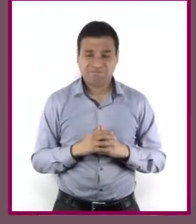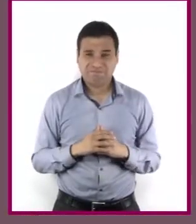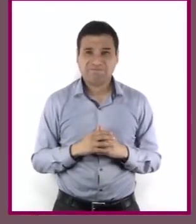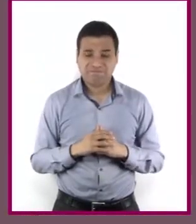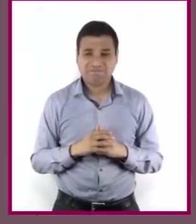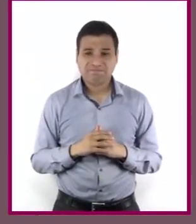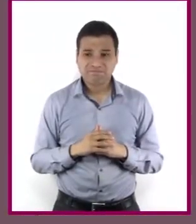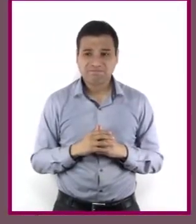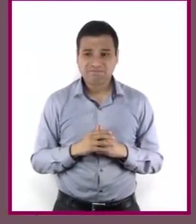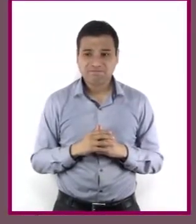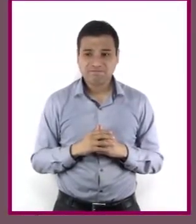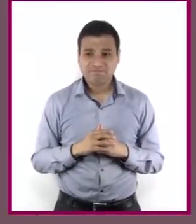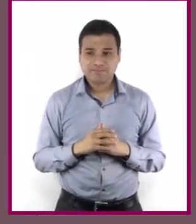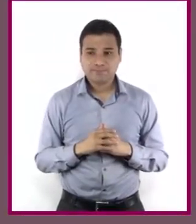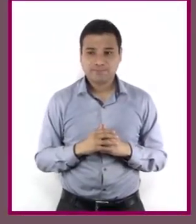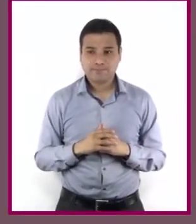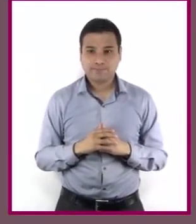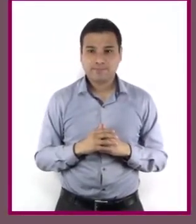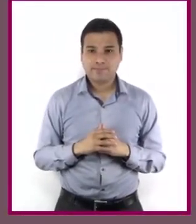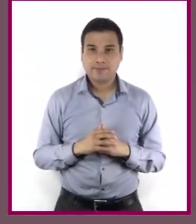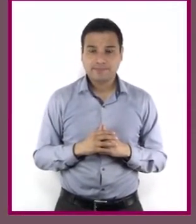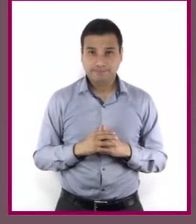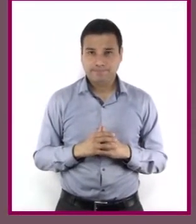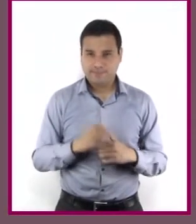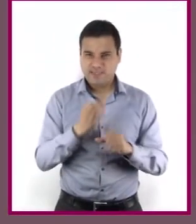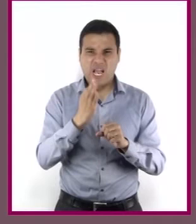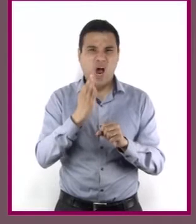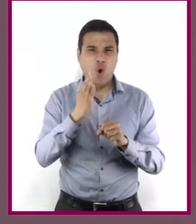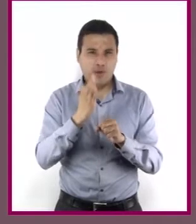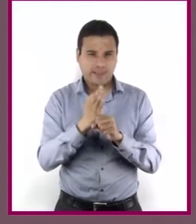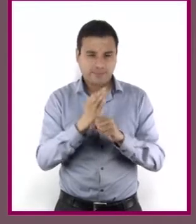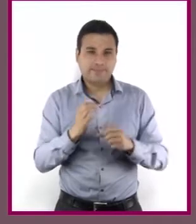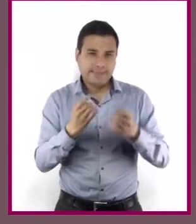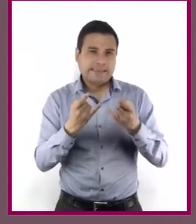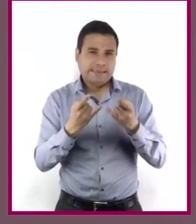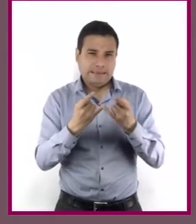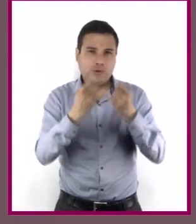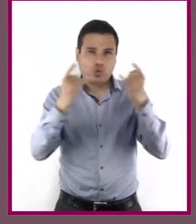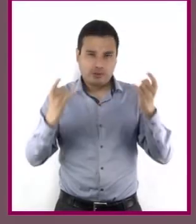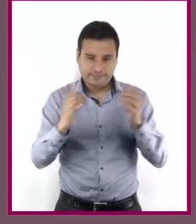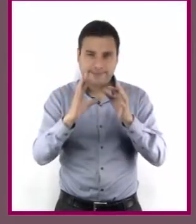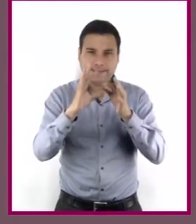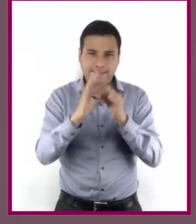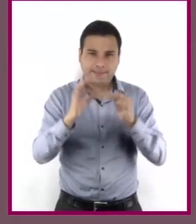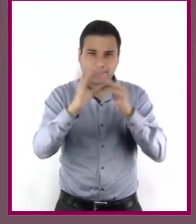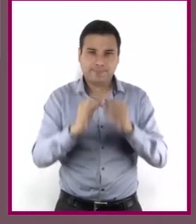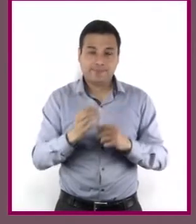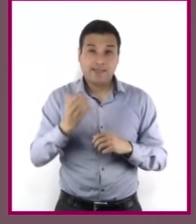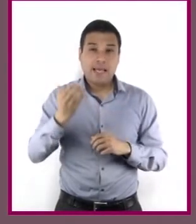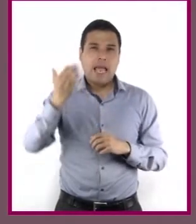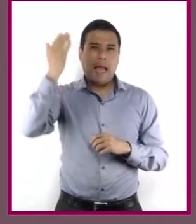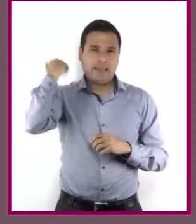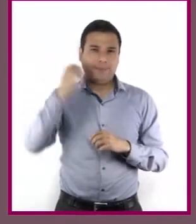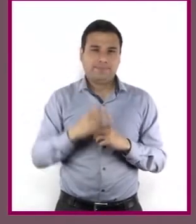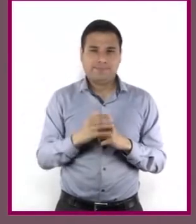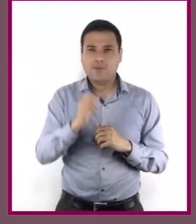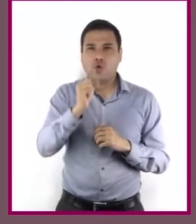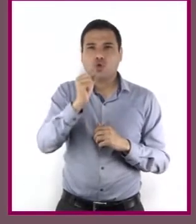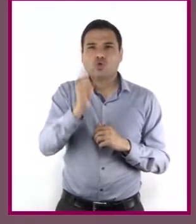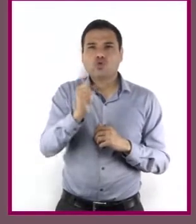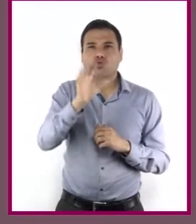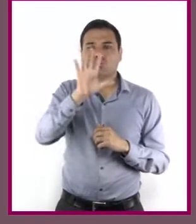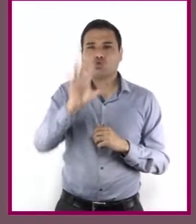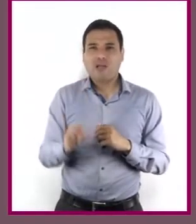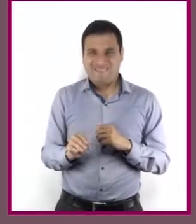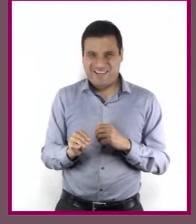contemporáneas. Para profundizar el tema, viajemos a Sudáfrica en la época de la posguerra para analizar uno